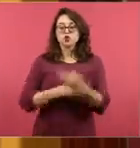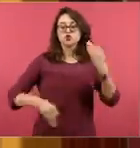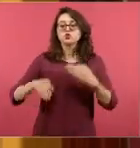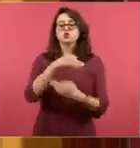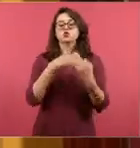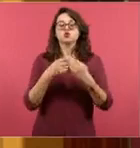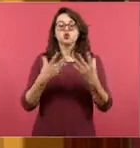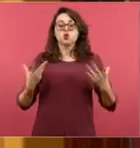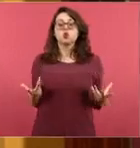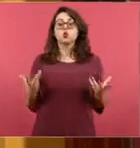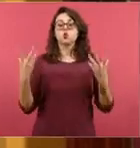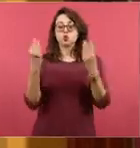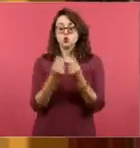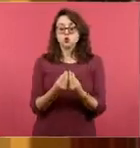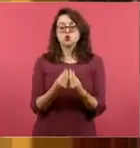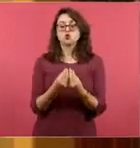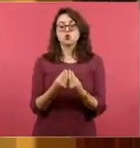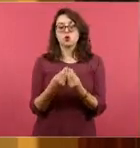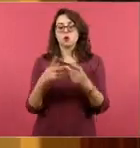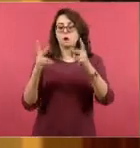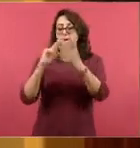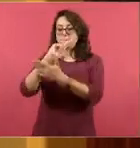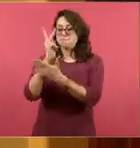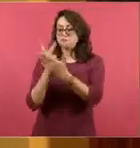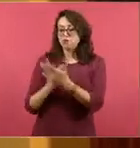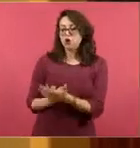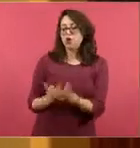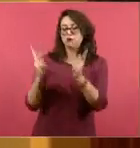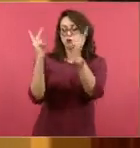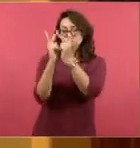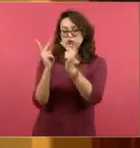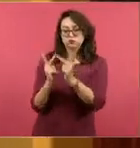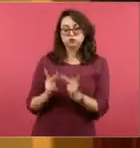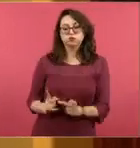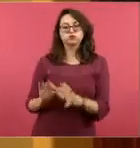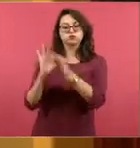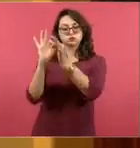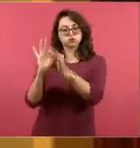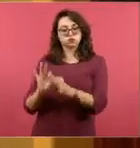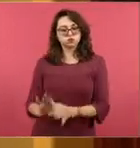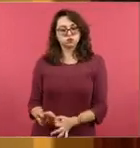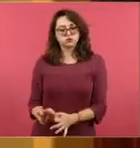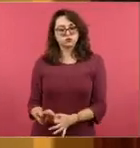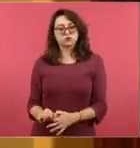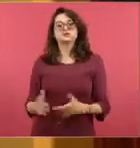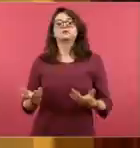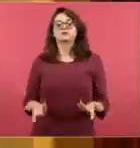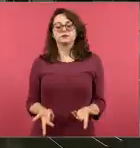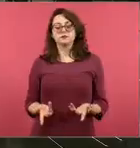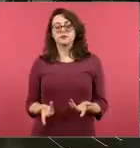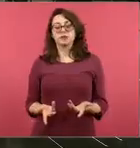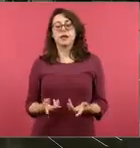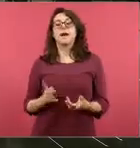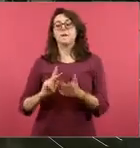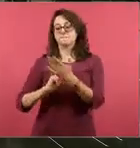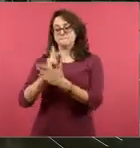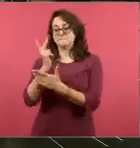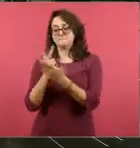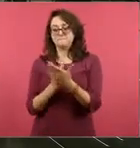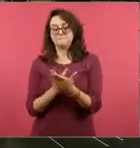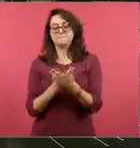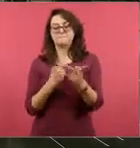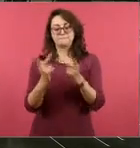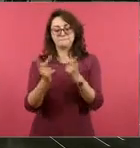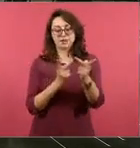documentos formales que se han establecido para la nueva escuela mexicana. Me refiero al plan de estudios y al programa